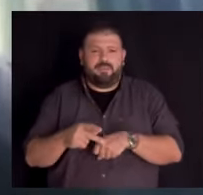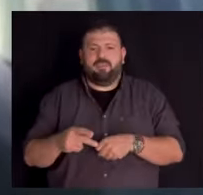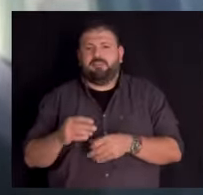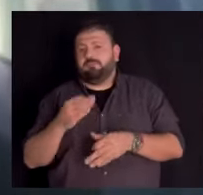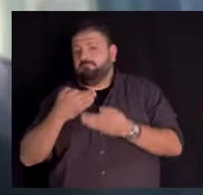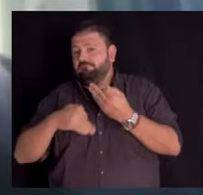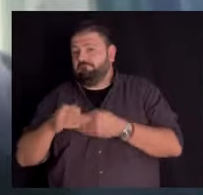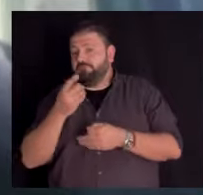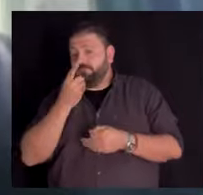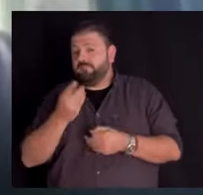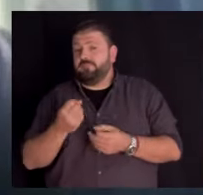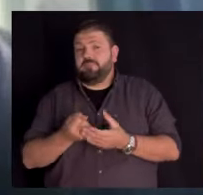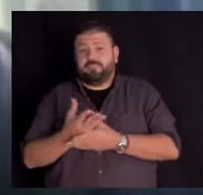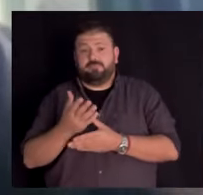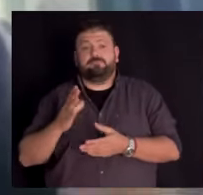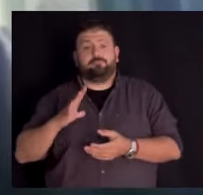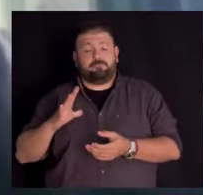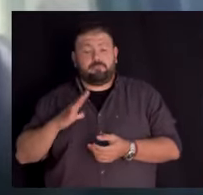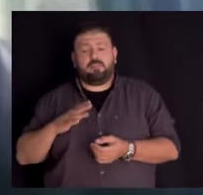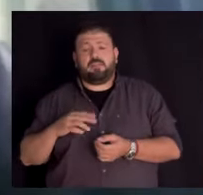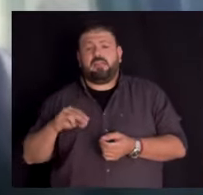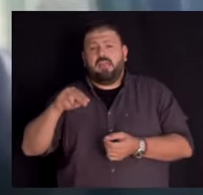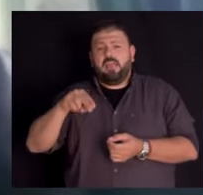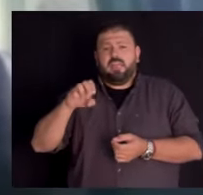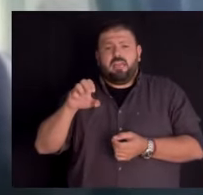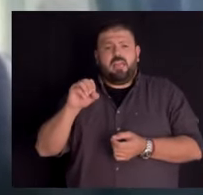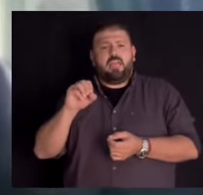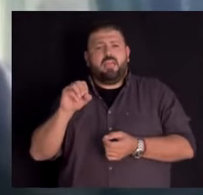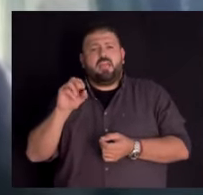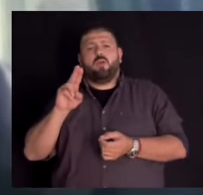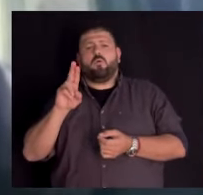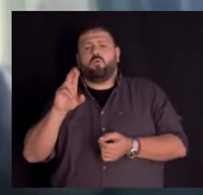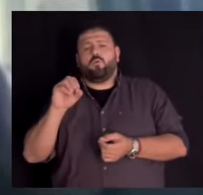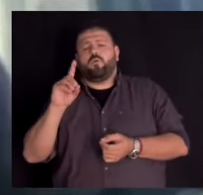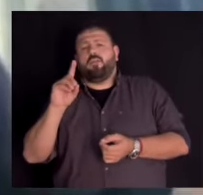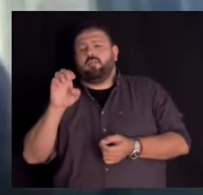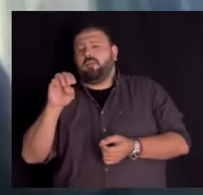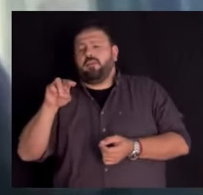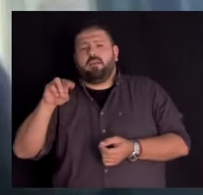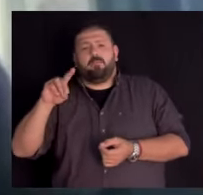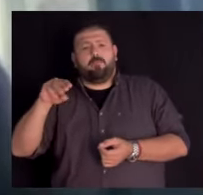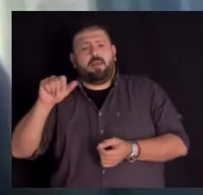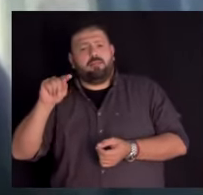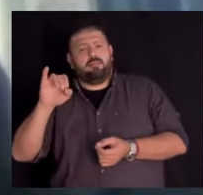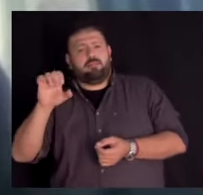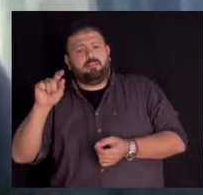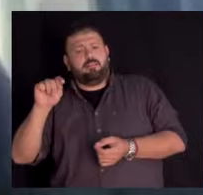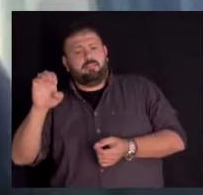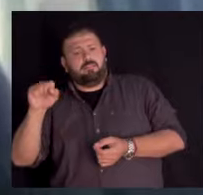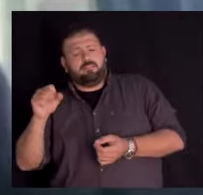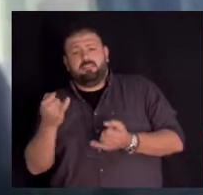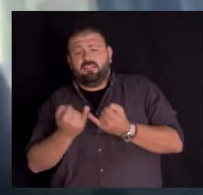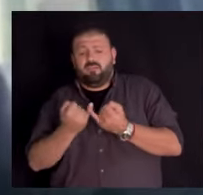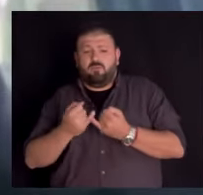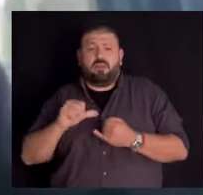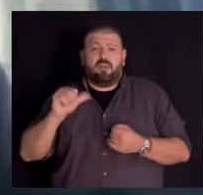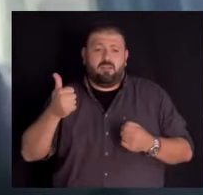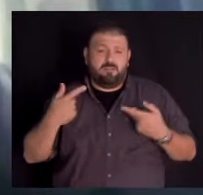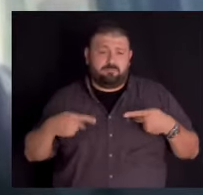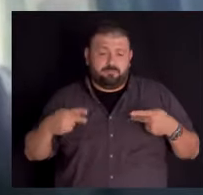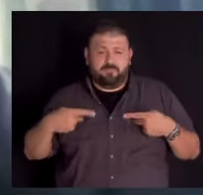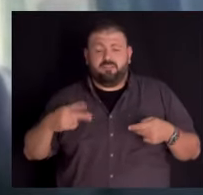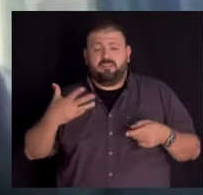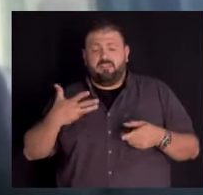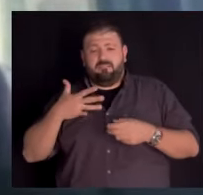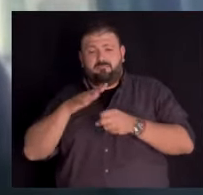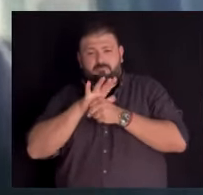vitiligo, hay neurodermatitis, hay personas que cuando tienen una situación de estrés, una situación de